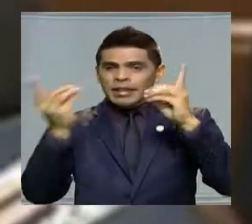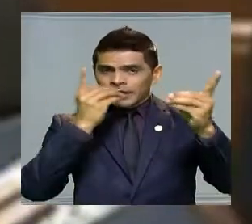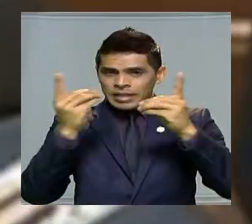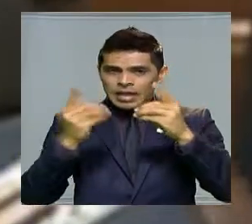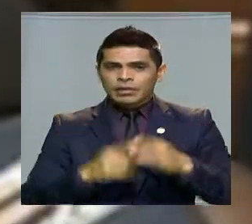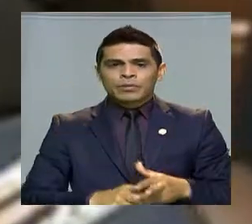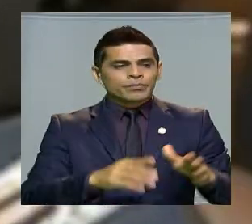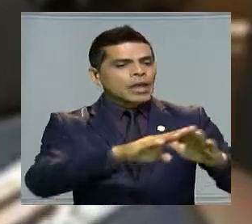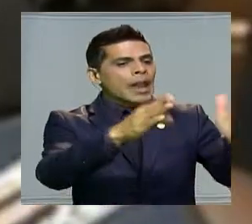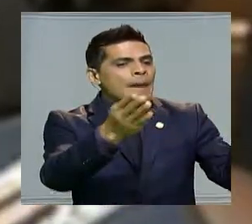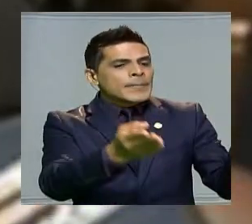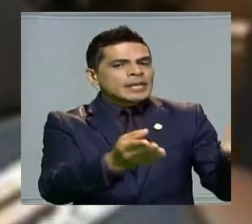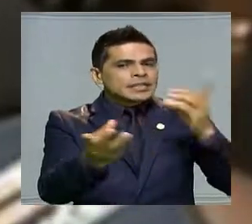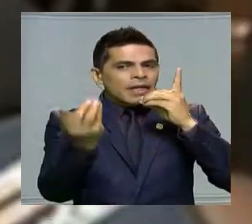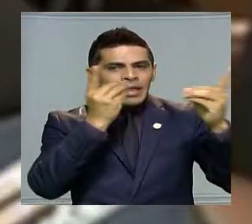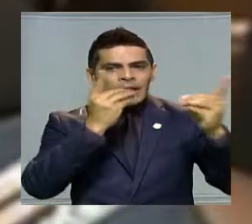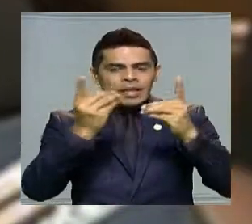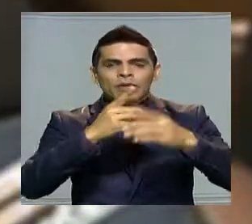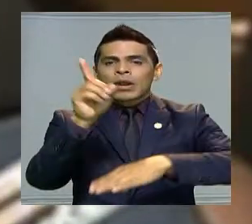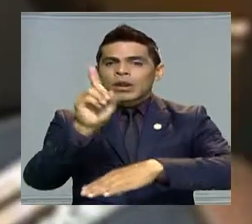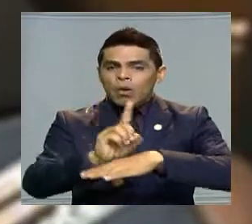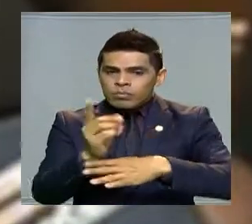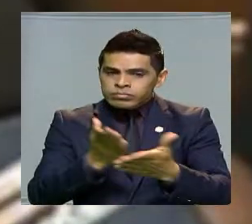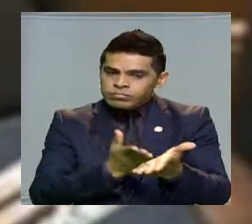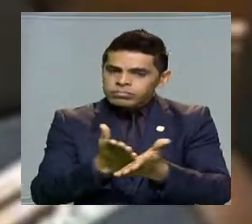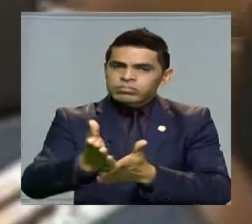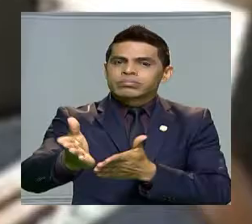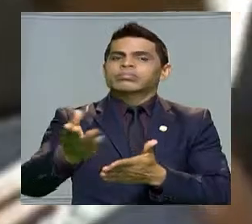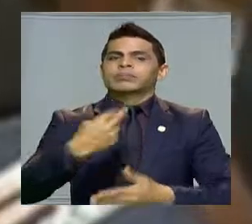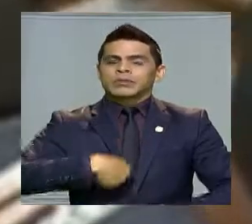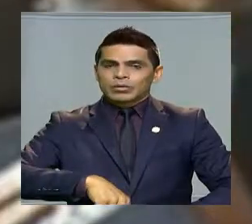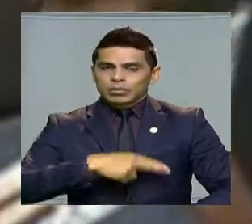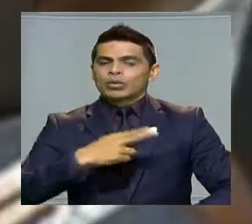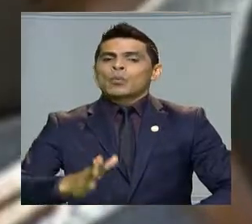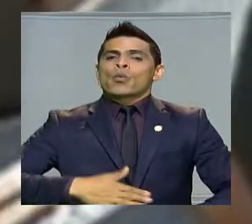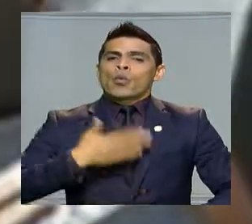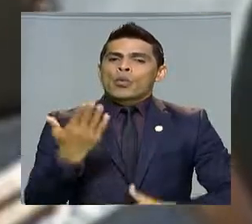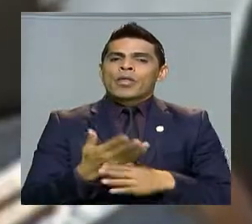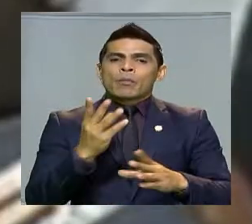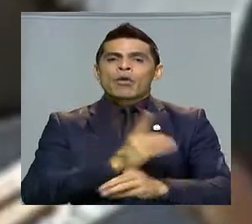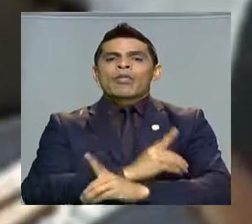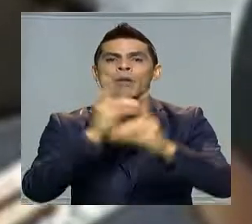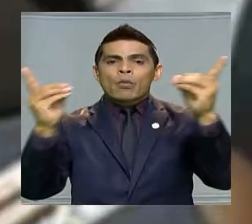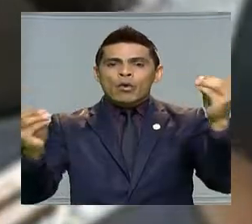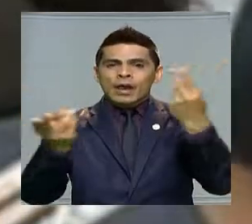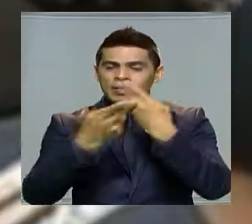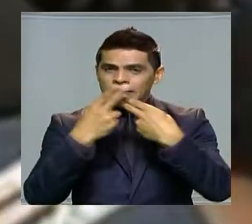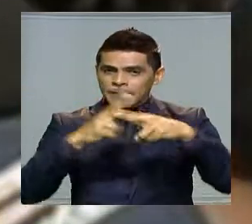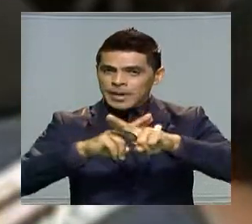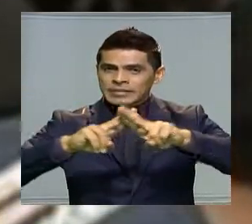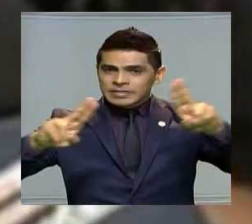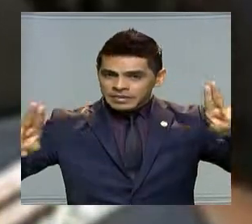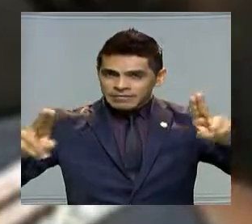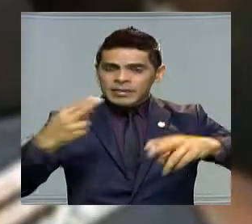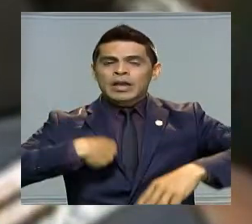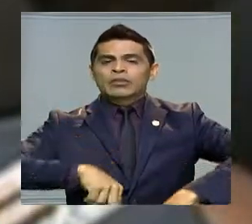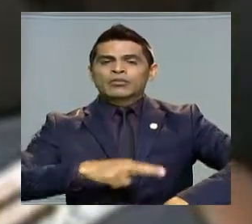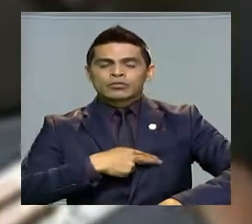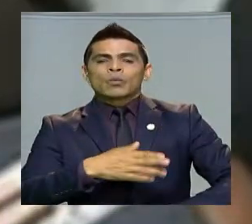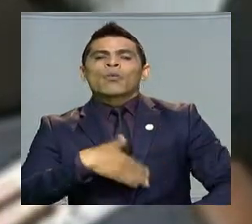diálogo, que es la única vía de manera democrática y pacífica, donde